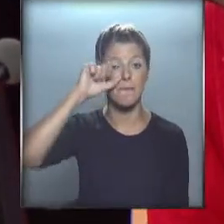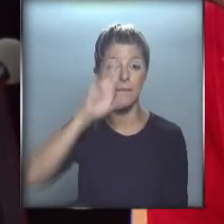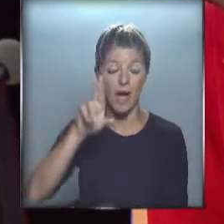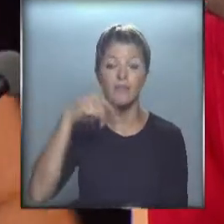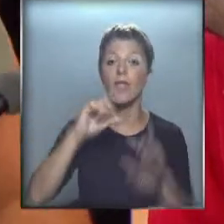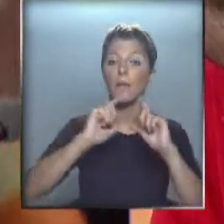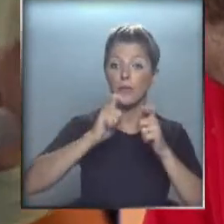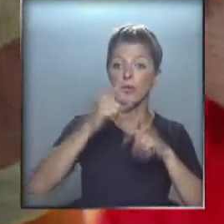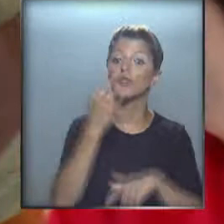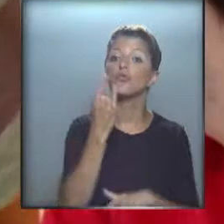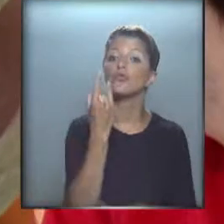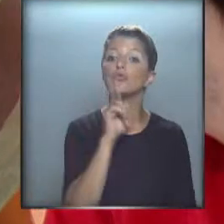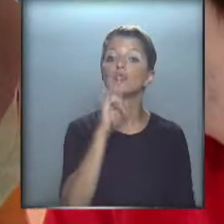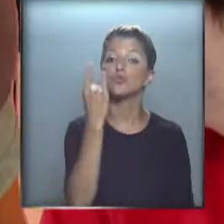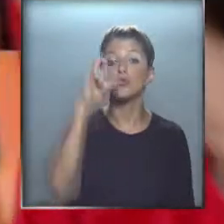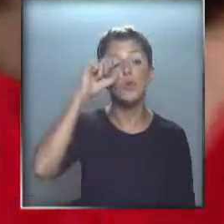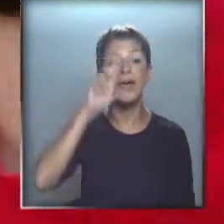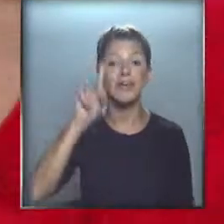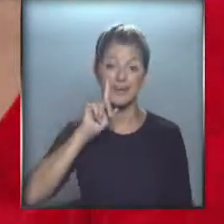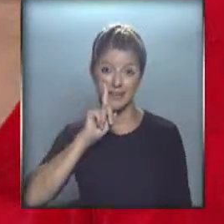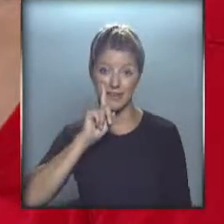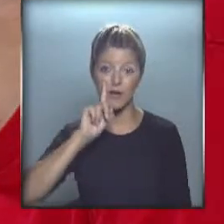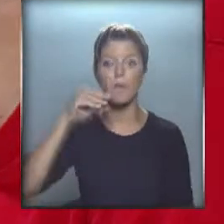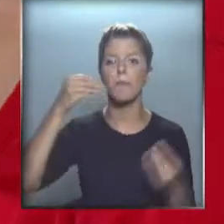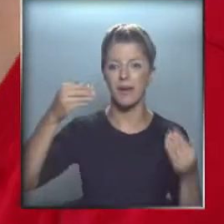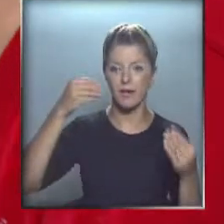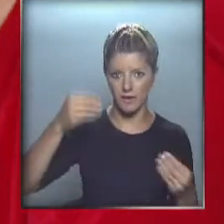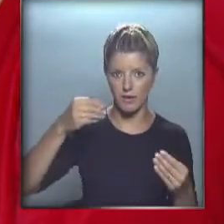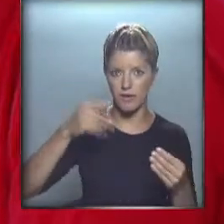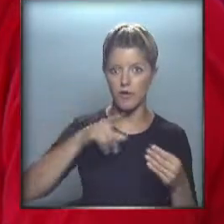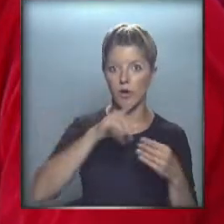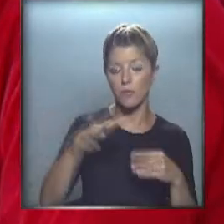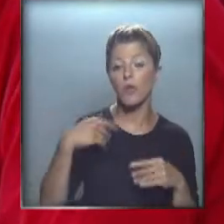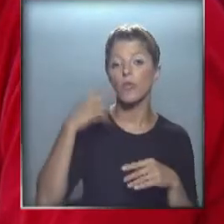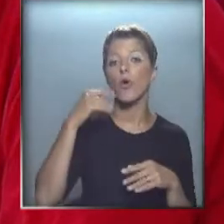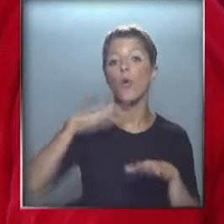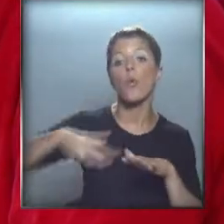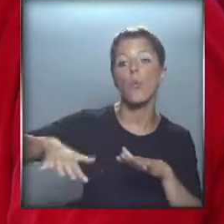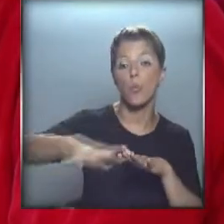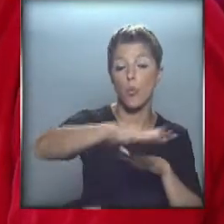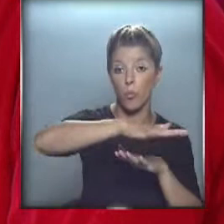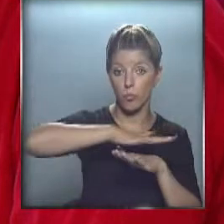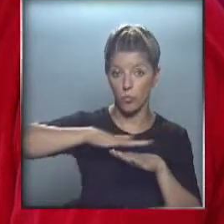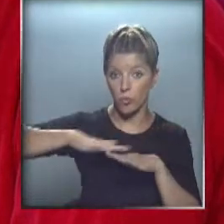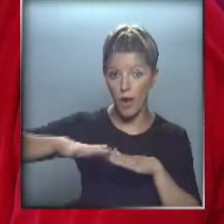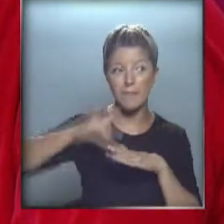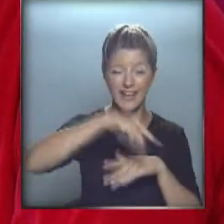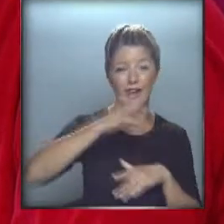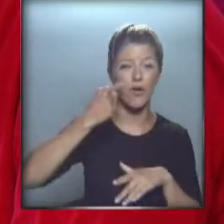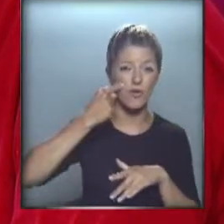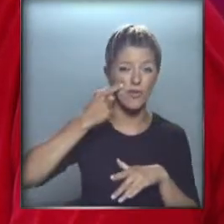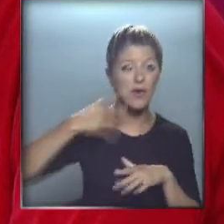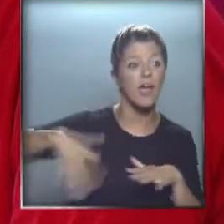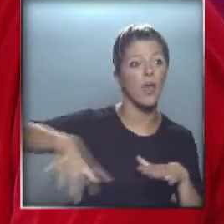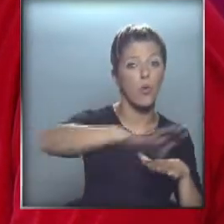que se llama Twerry, que son aplicaciones que vos le das un radio de ubicación en donde puede